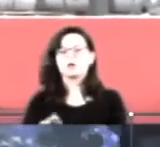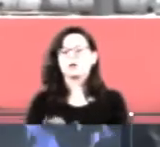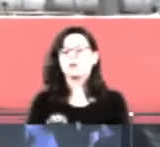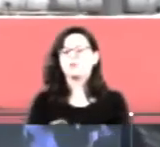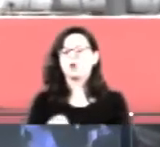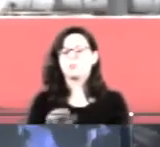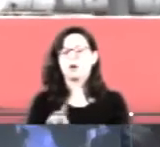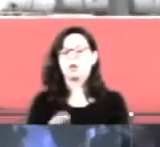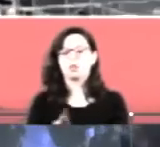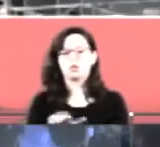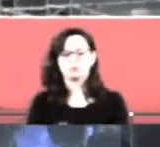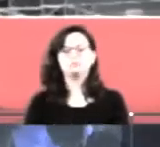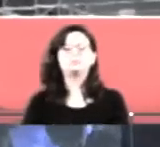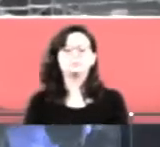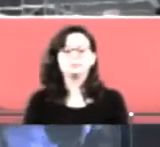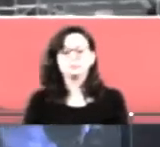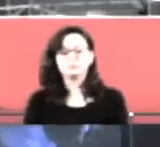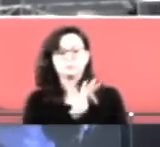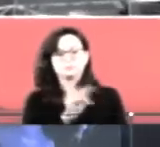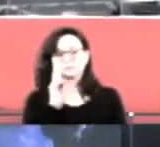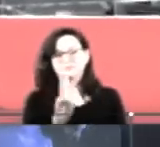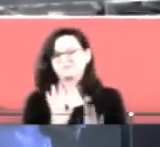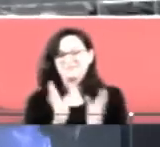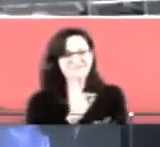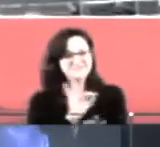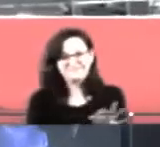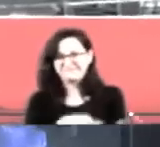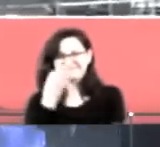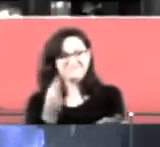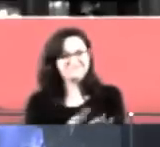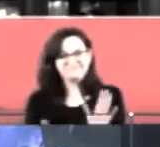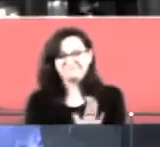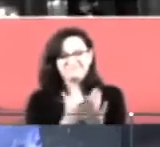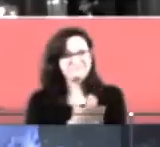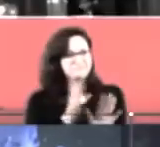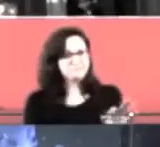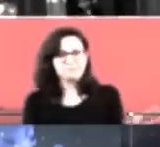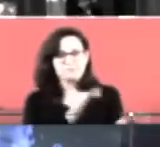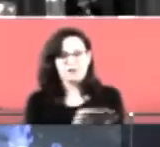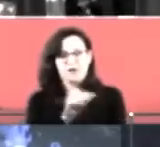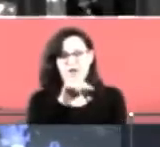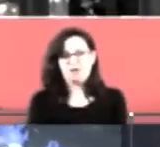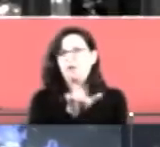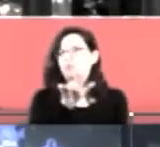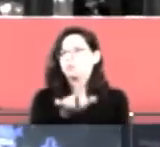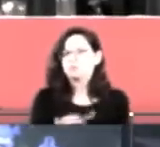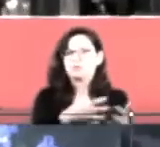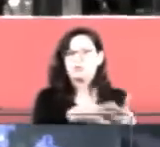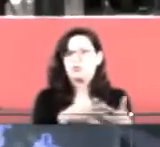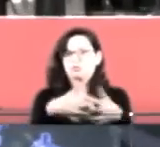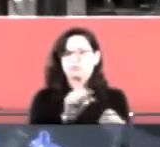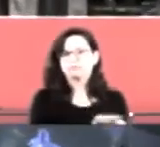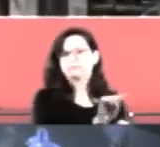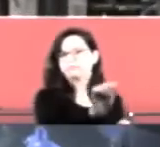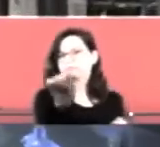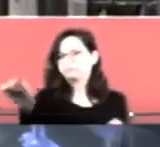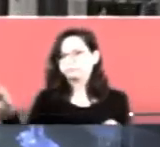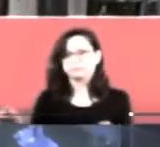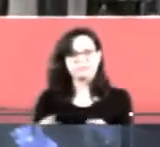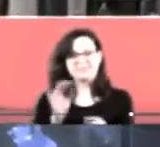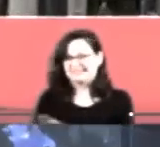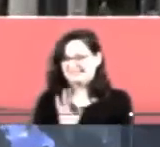nosotros estuvimos trabajando con las medidas de seguridad y sanitarias que nos recomendaron y que sirvió para